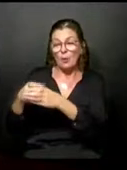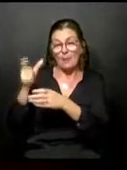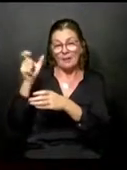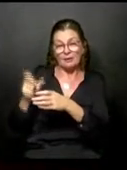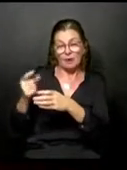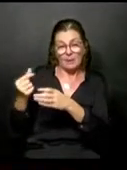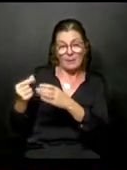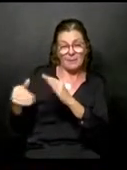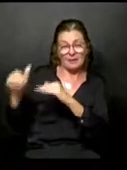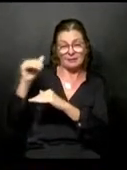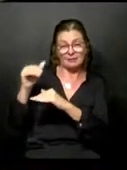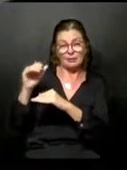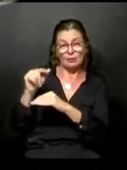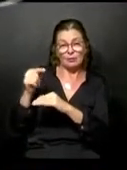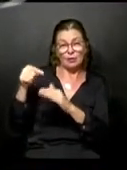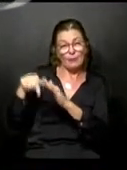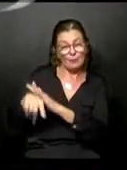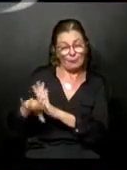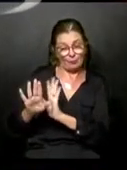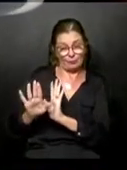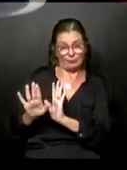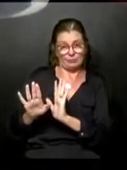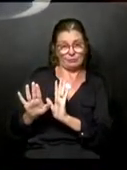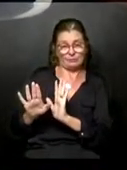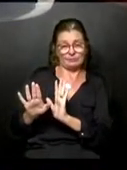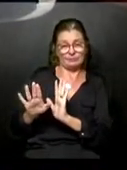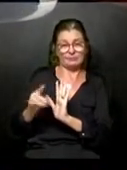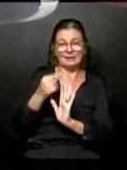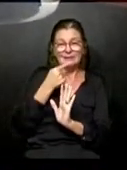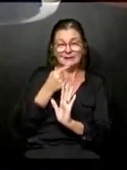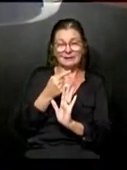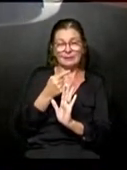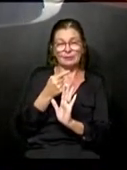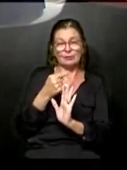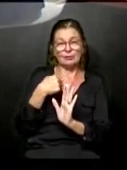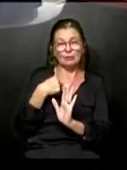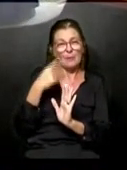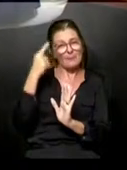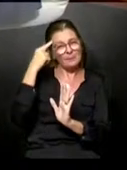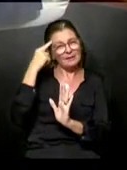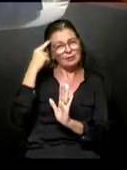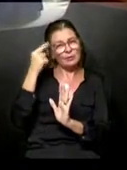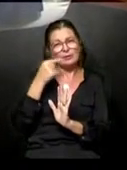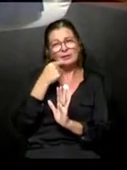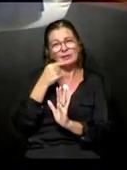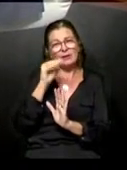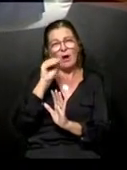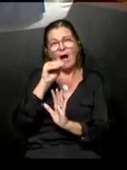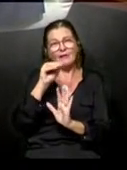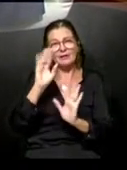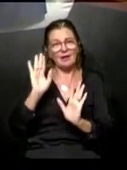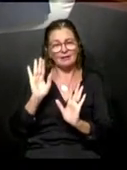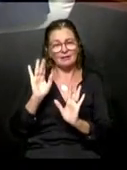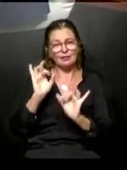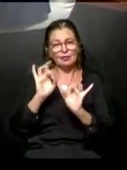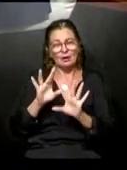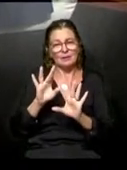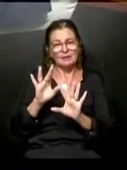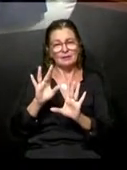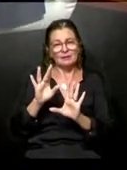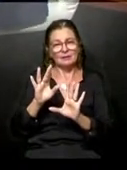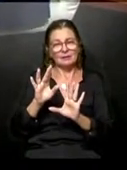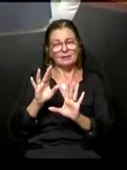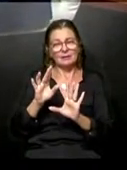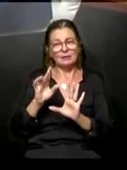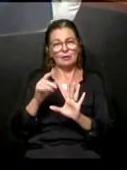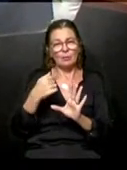eso es lo que está de fondo. Y digamos, yo creo que no alcanza con enunciarlo solamente. Tal vez es por el palo en donde yo